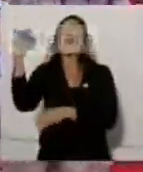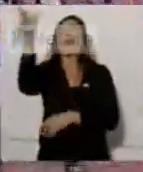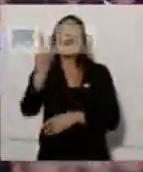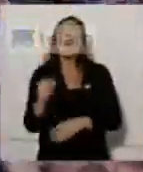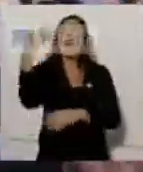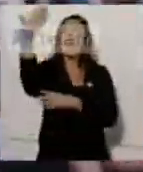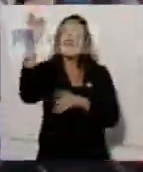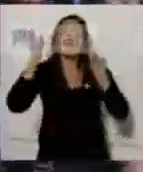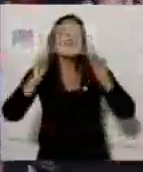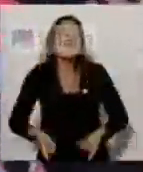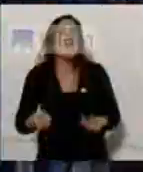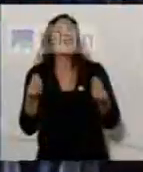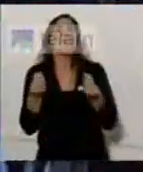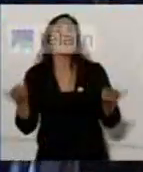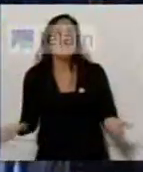La patria es también